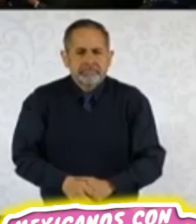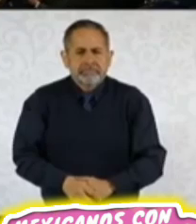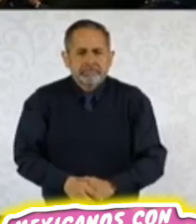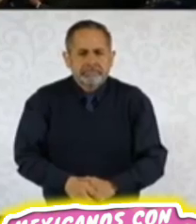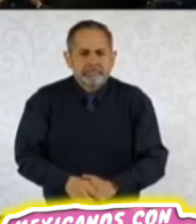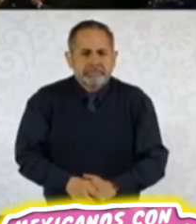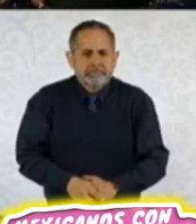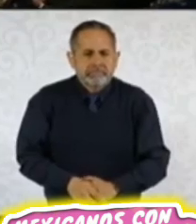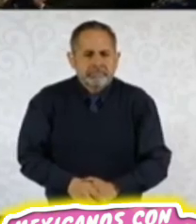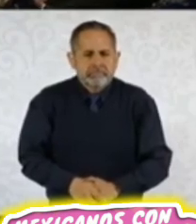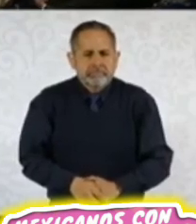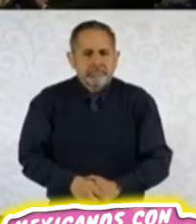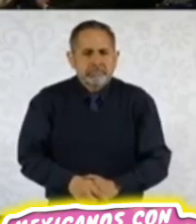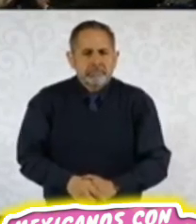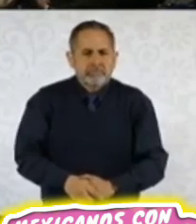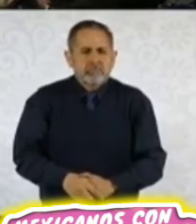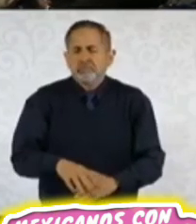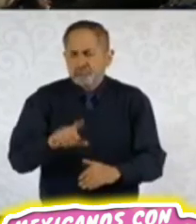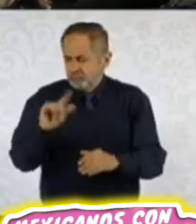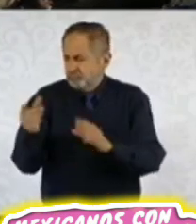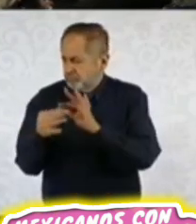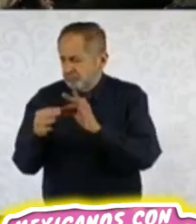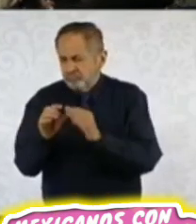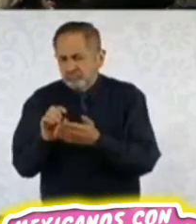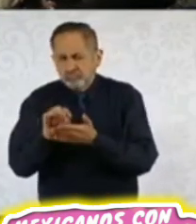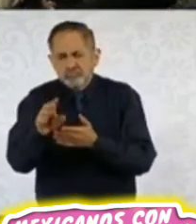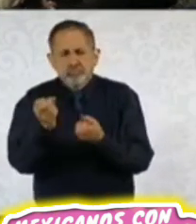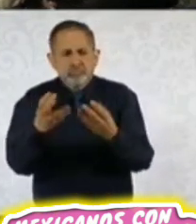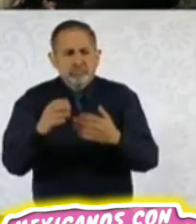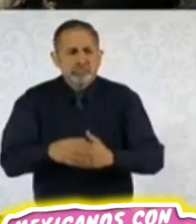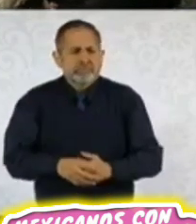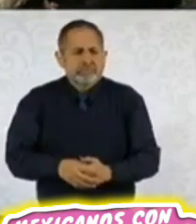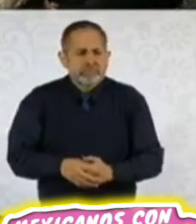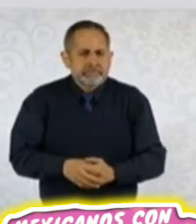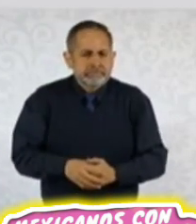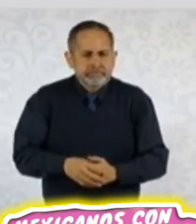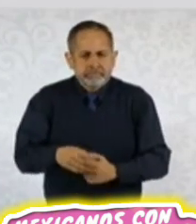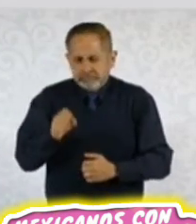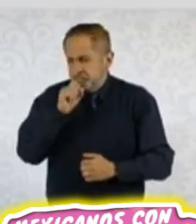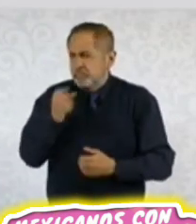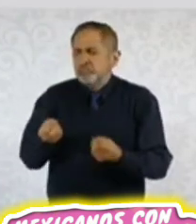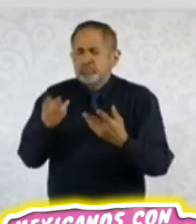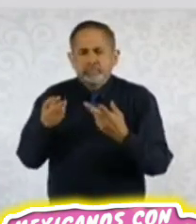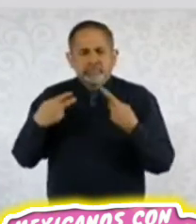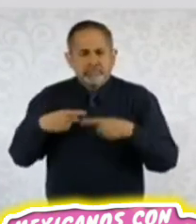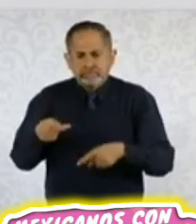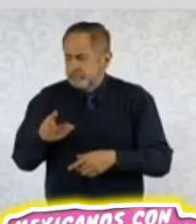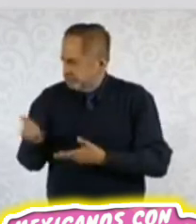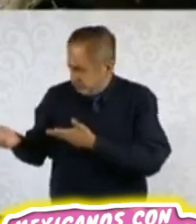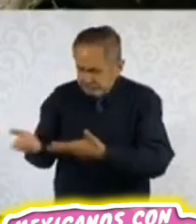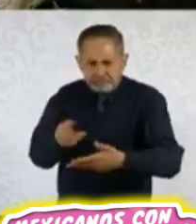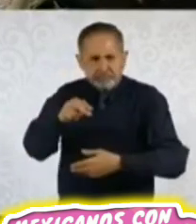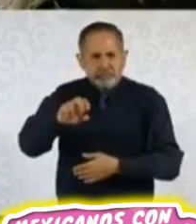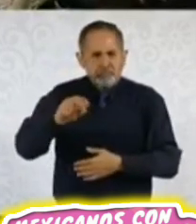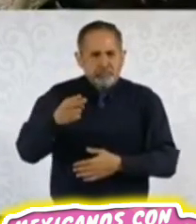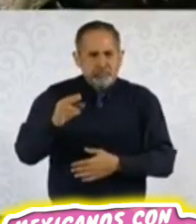Sí, son número de fallos. Ahora te lo doy. Es el que ha estado dando protección civil. Noemí.